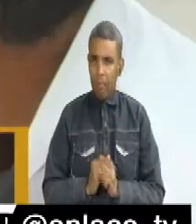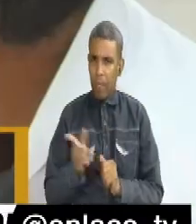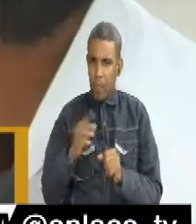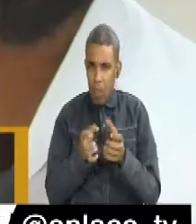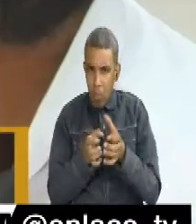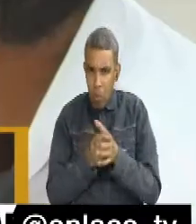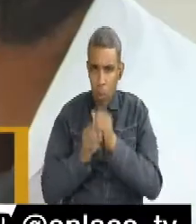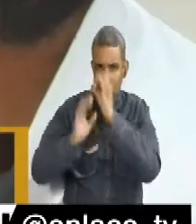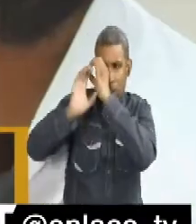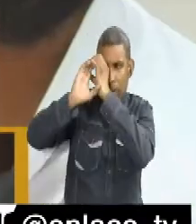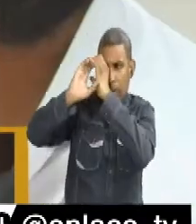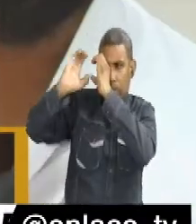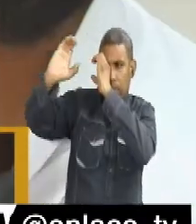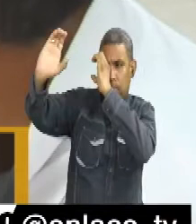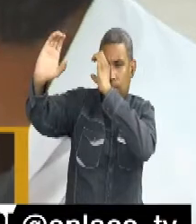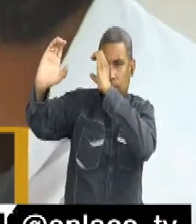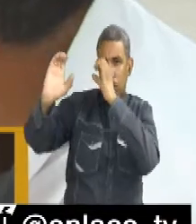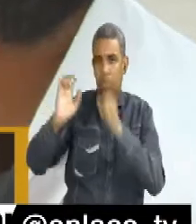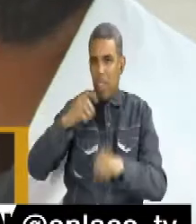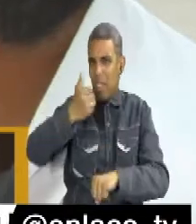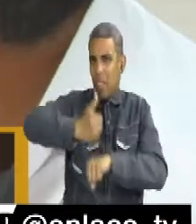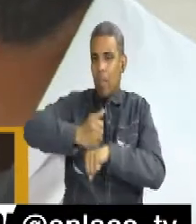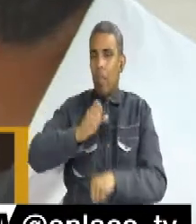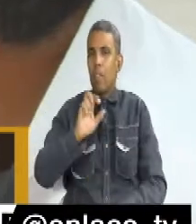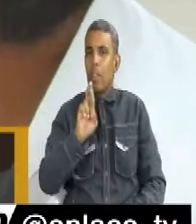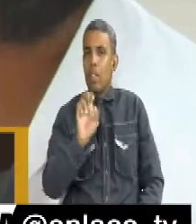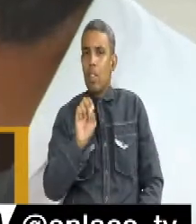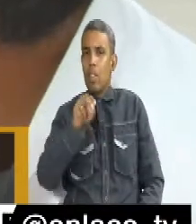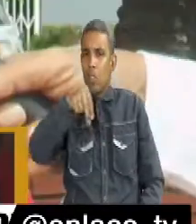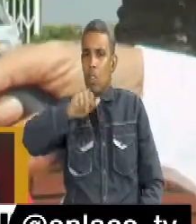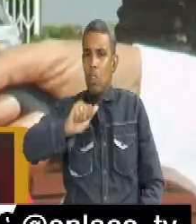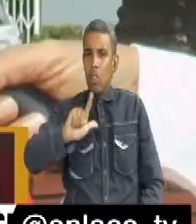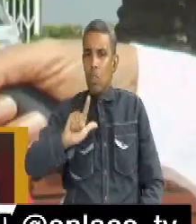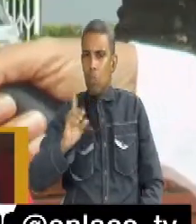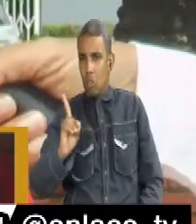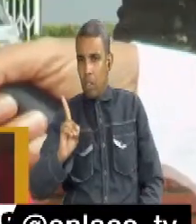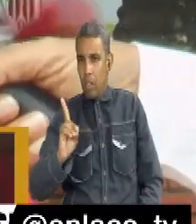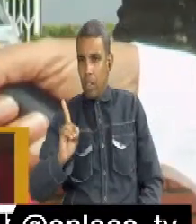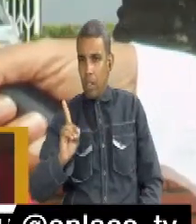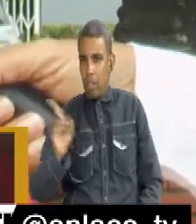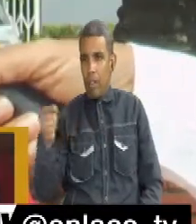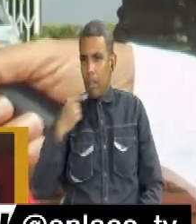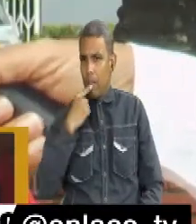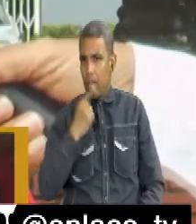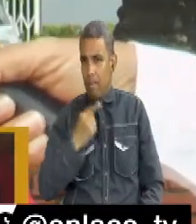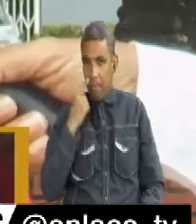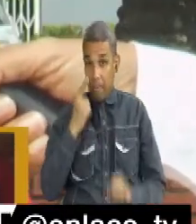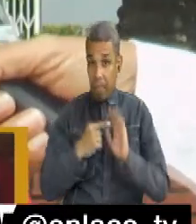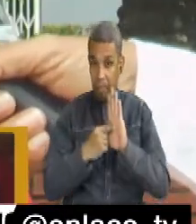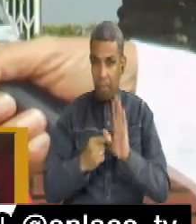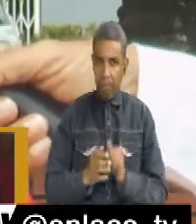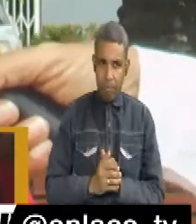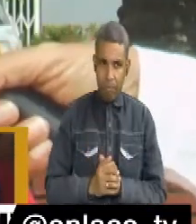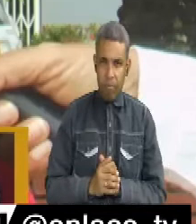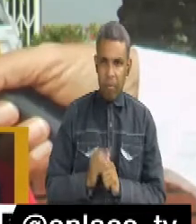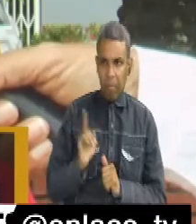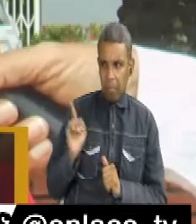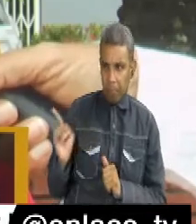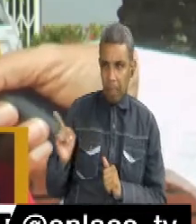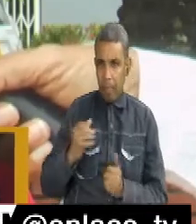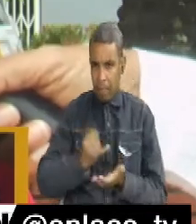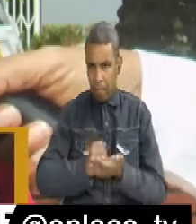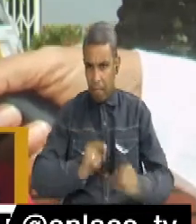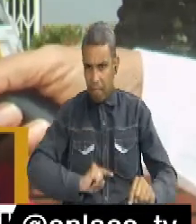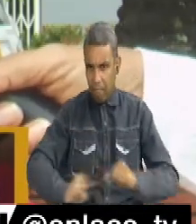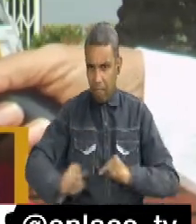el Día Mundial del Sol. Juan Palacios, presidente de la Junta, así lo hace saber. Sábado 17, nuestro astrónomo